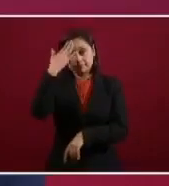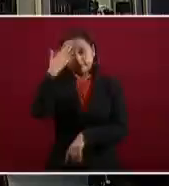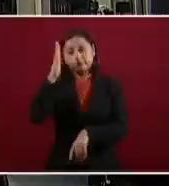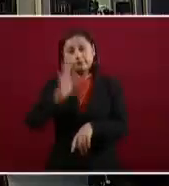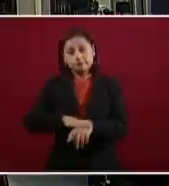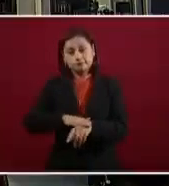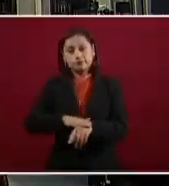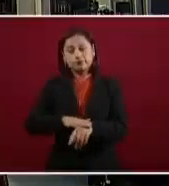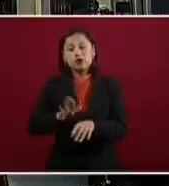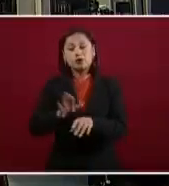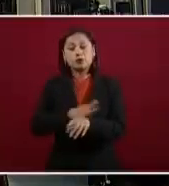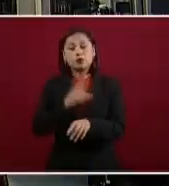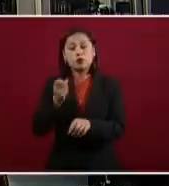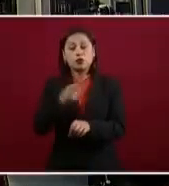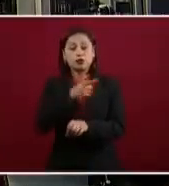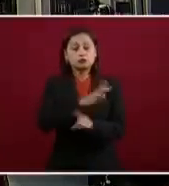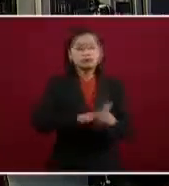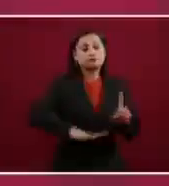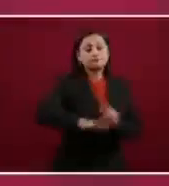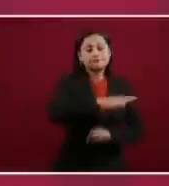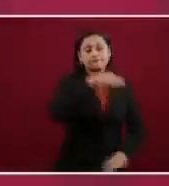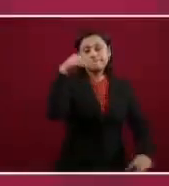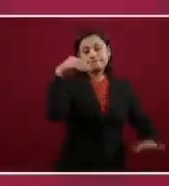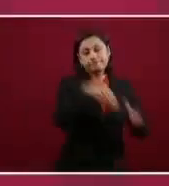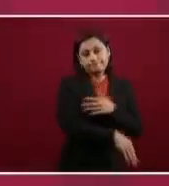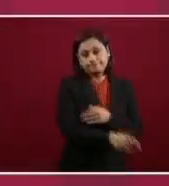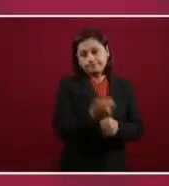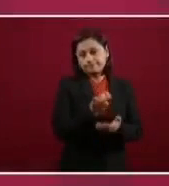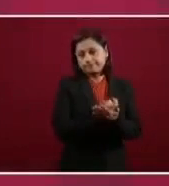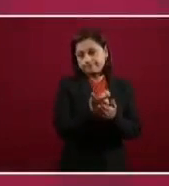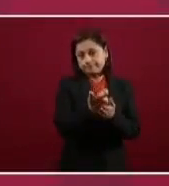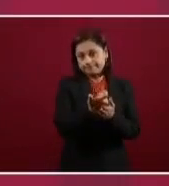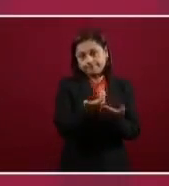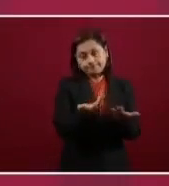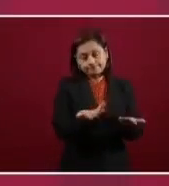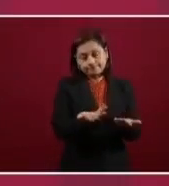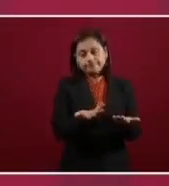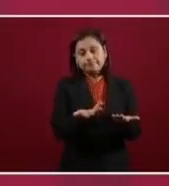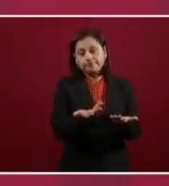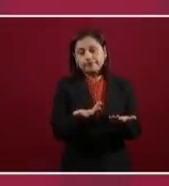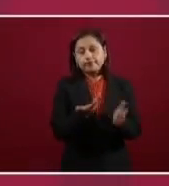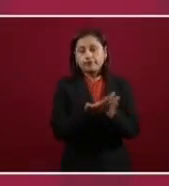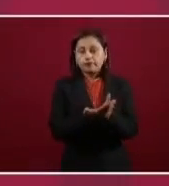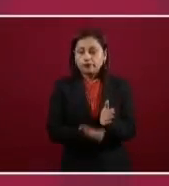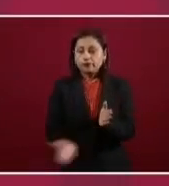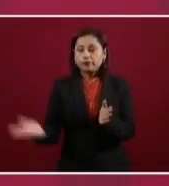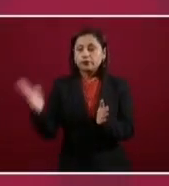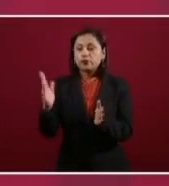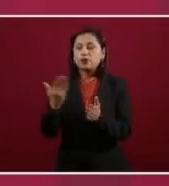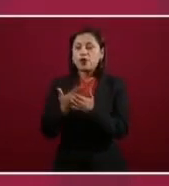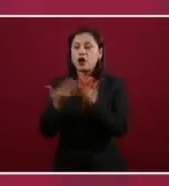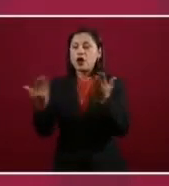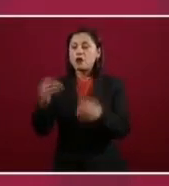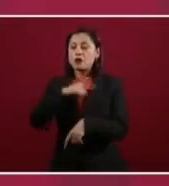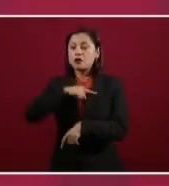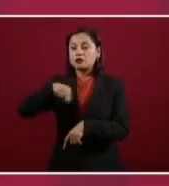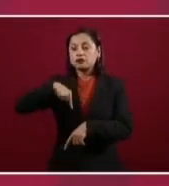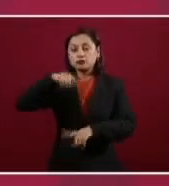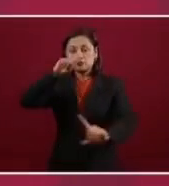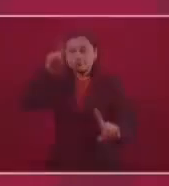por eso se deterioró tanto del salado ahora como regla